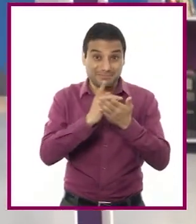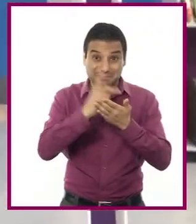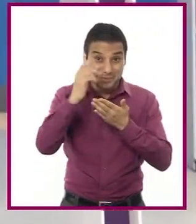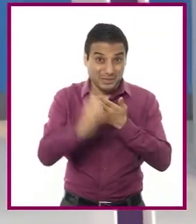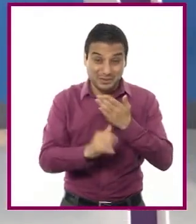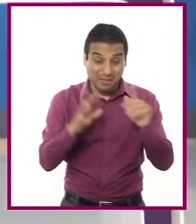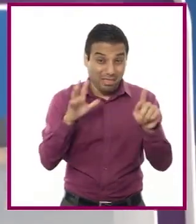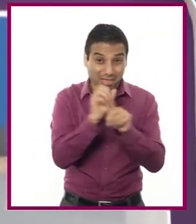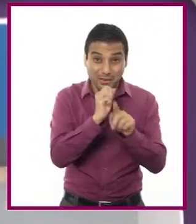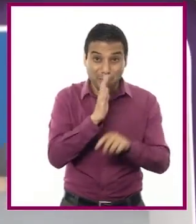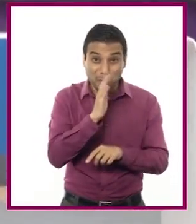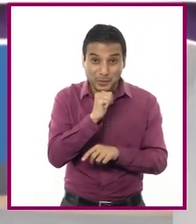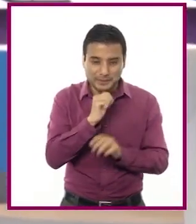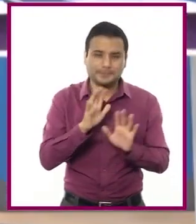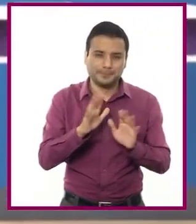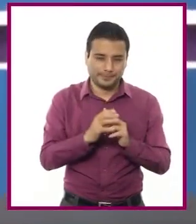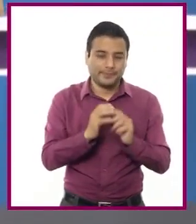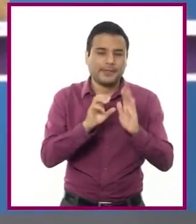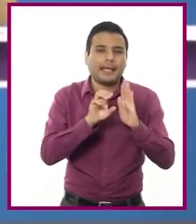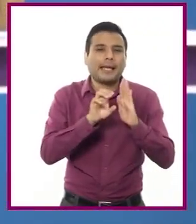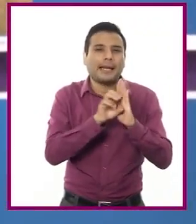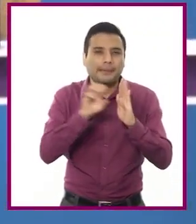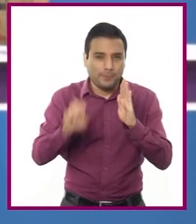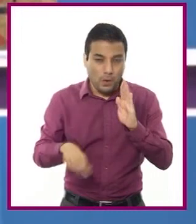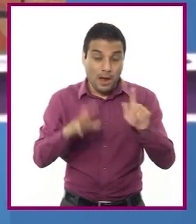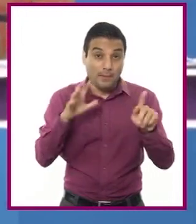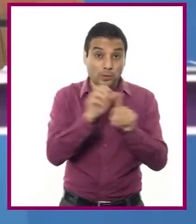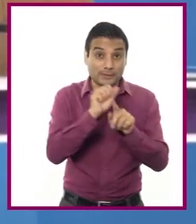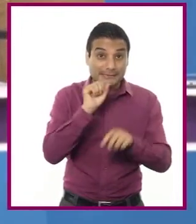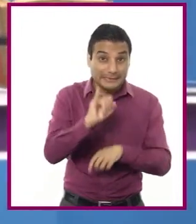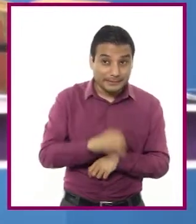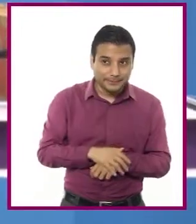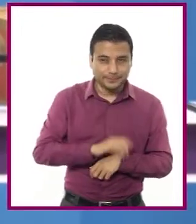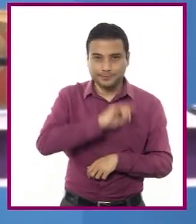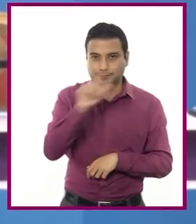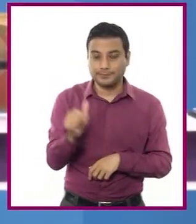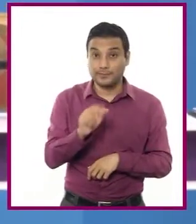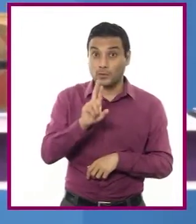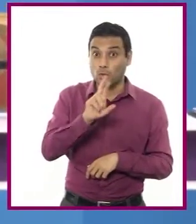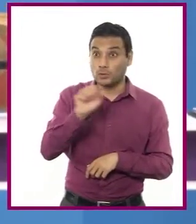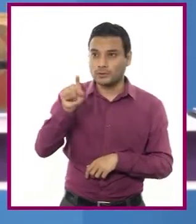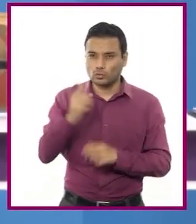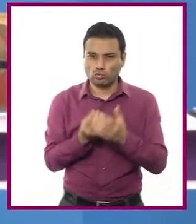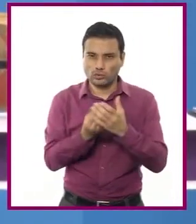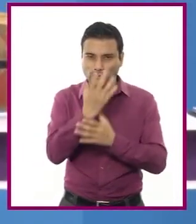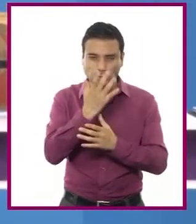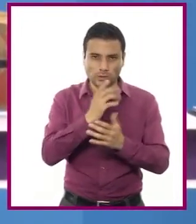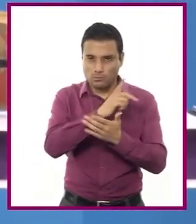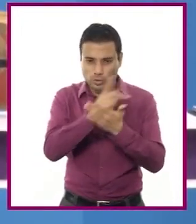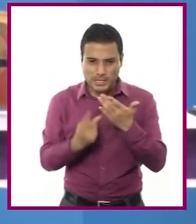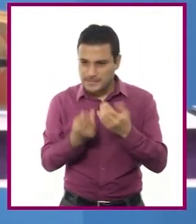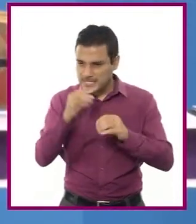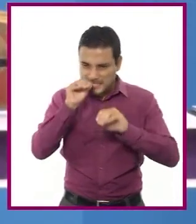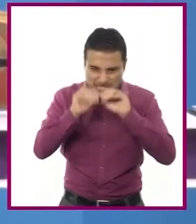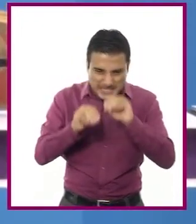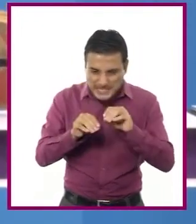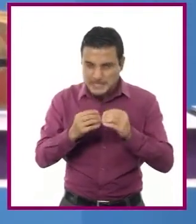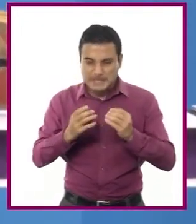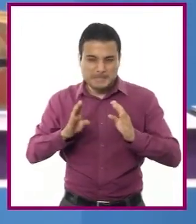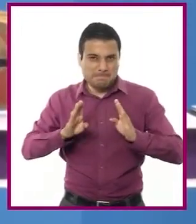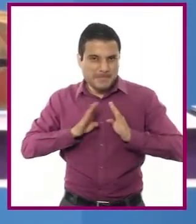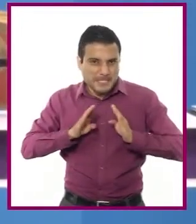objetivo. De cumplirse, la Unión Soviética se vería obligada a desarrollar un programa militar similar, para lo cual